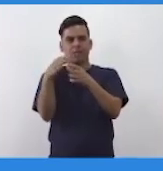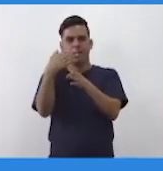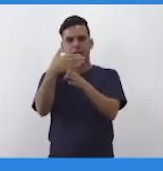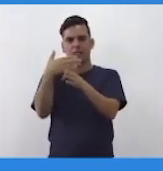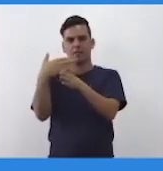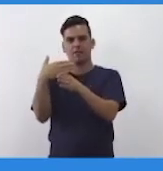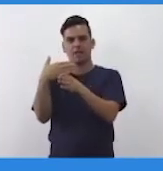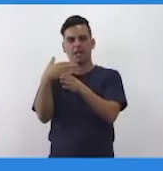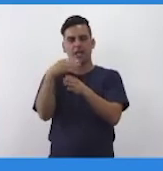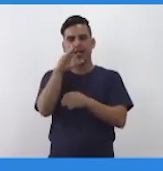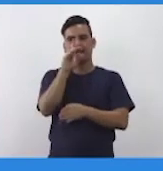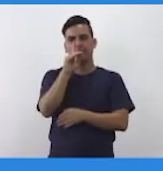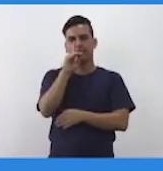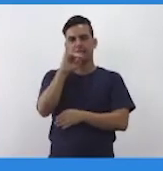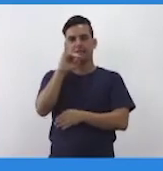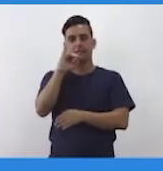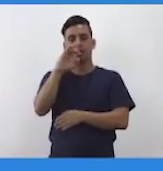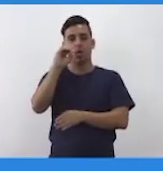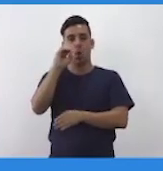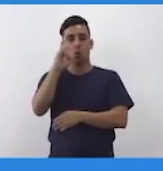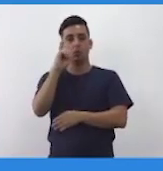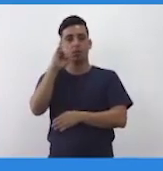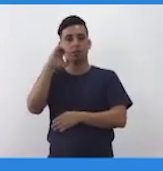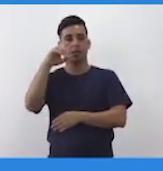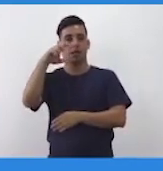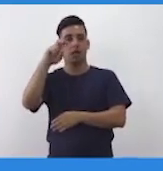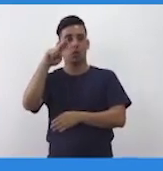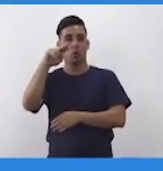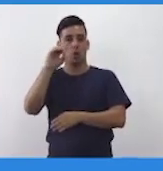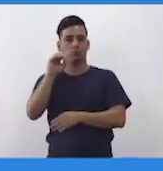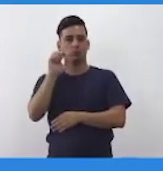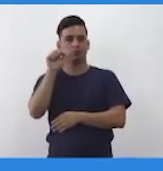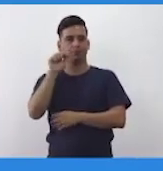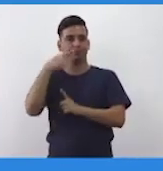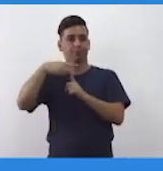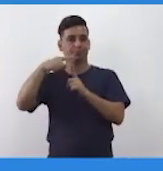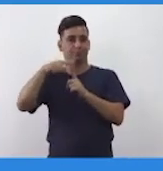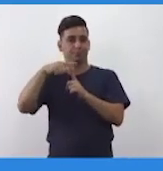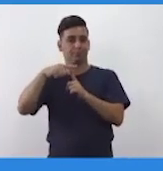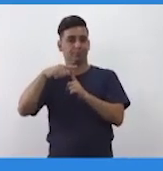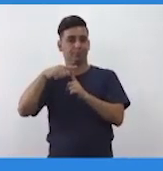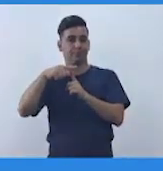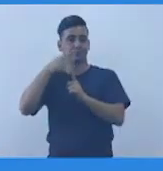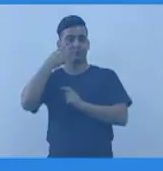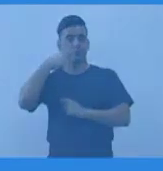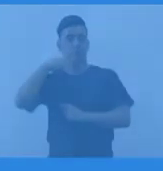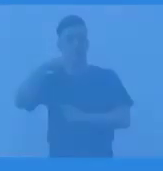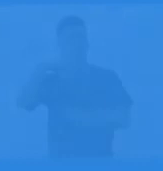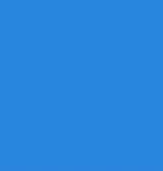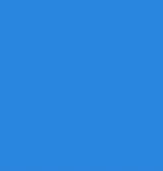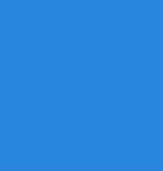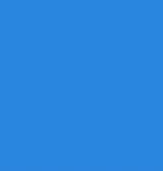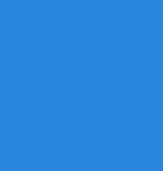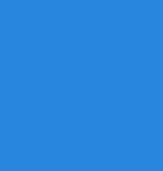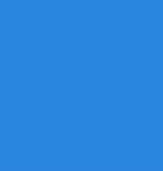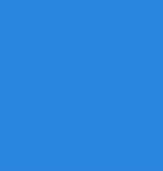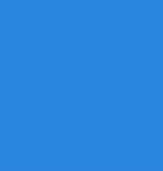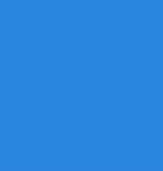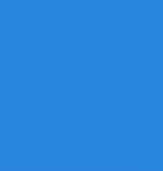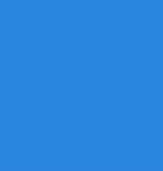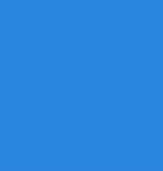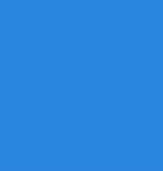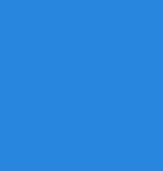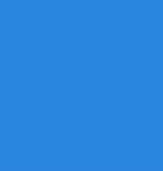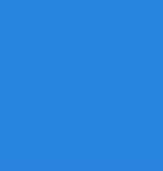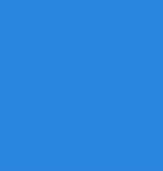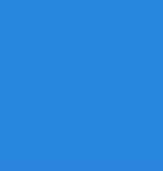dioxígeno, y que este tipo de respiración anaerobia ocurren en bacterias.